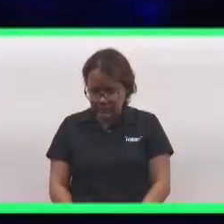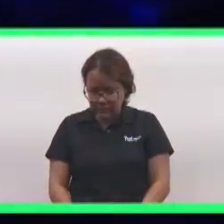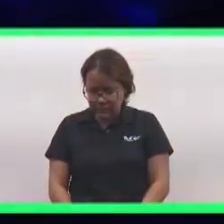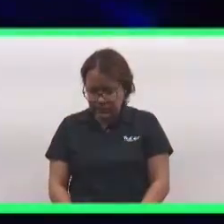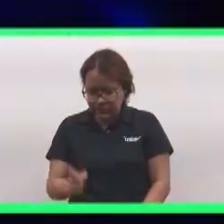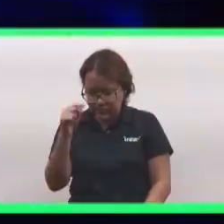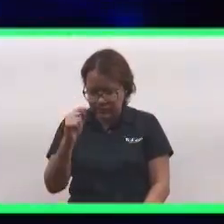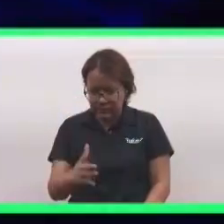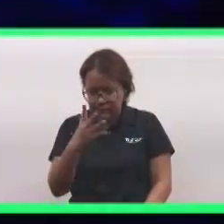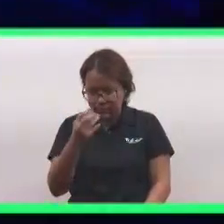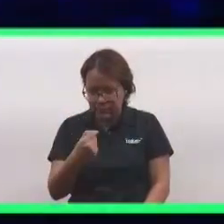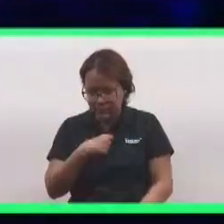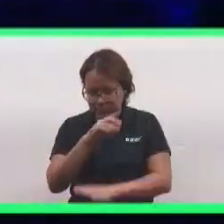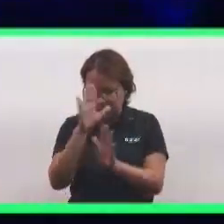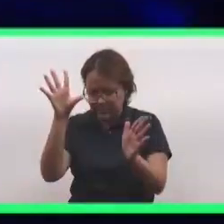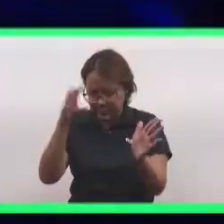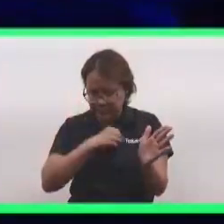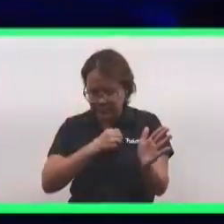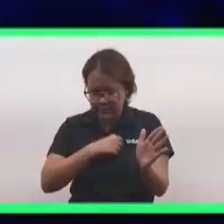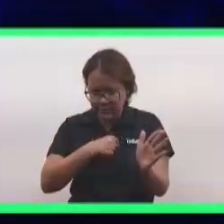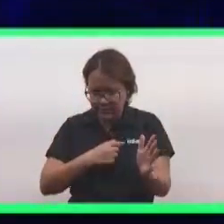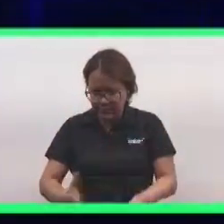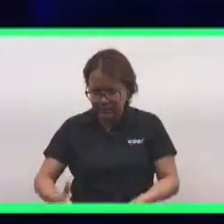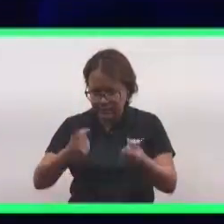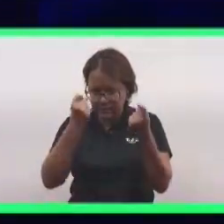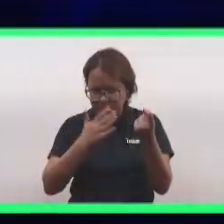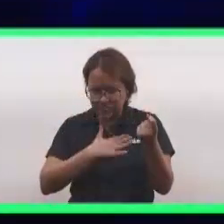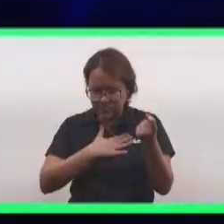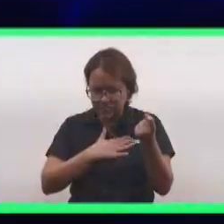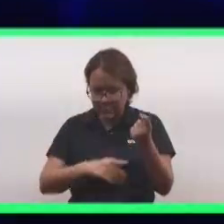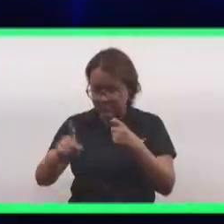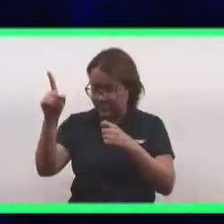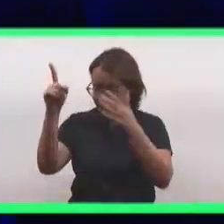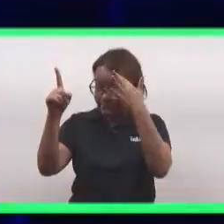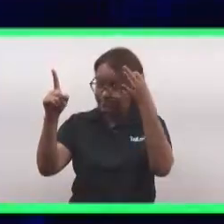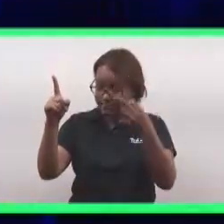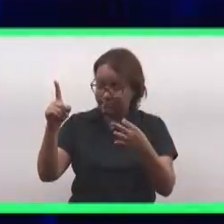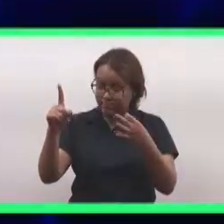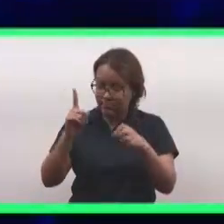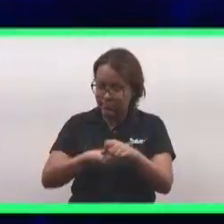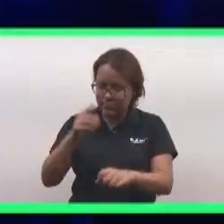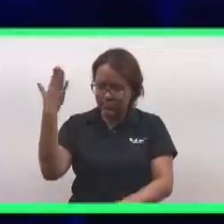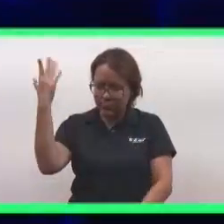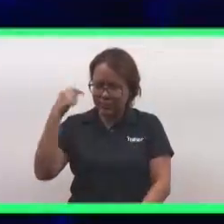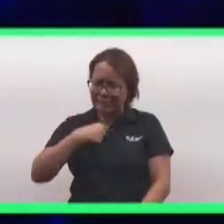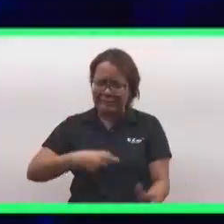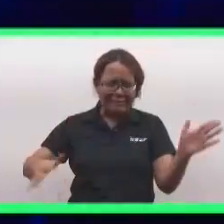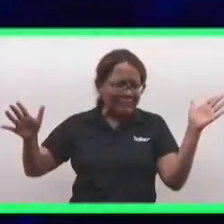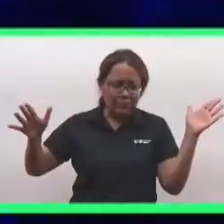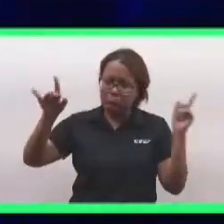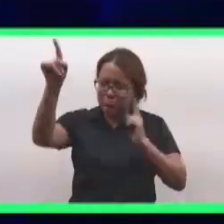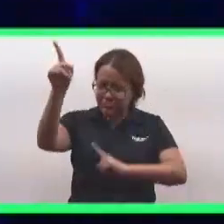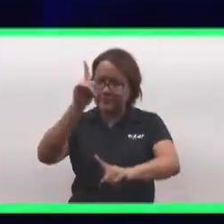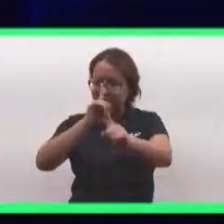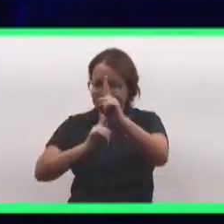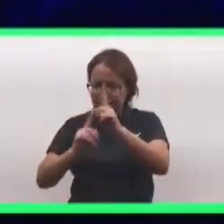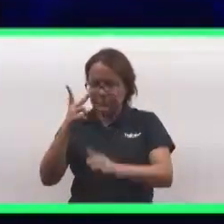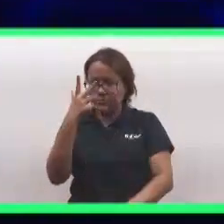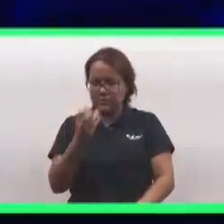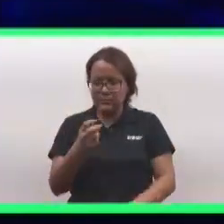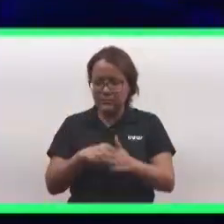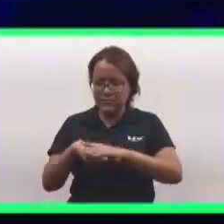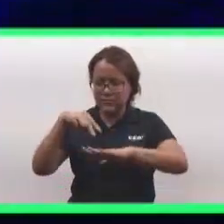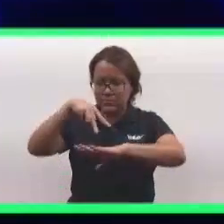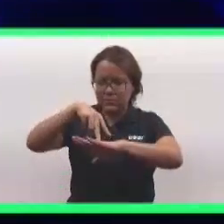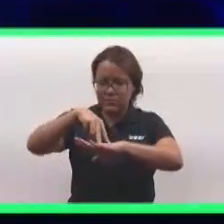yo te recibo hoy como mi único y suficiente Salvador personal? Yo creo que eres Dios, que moriste en la cruz por mis pecados y resucitaste al